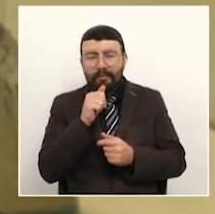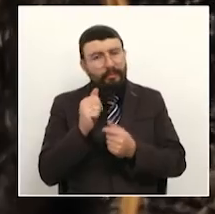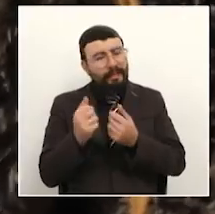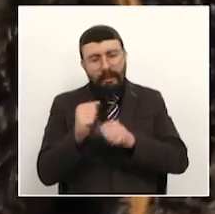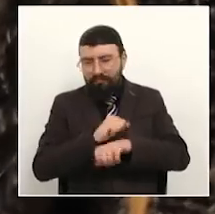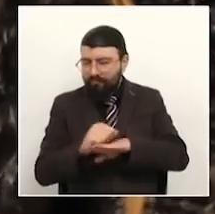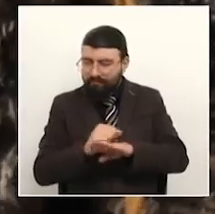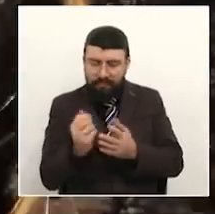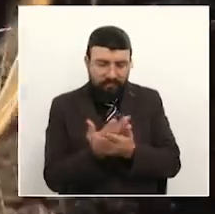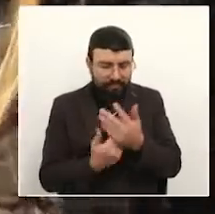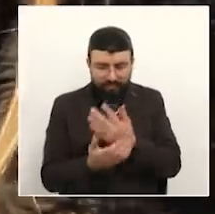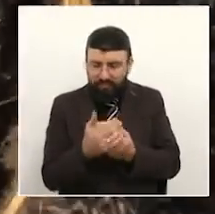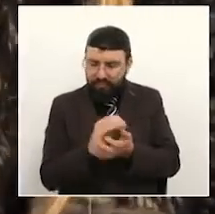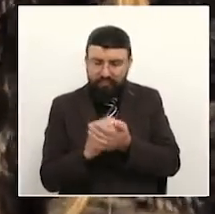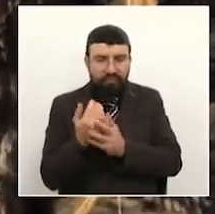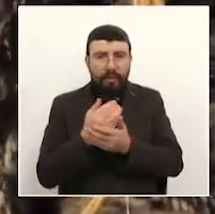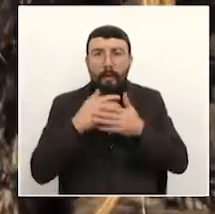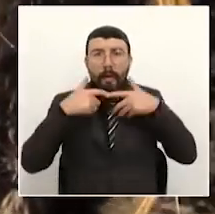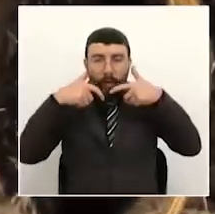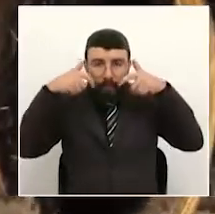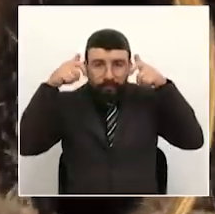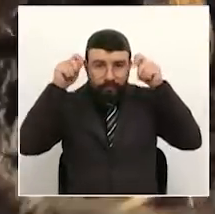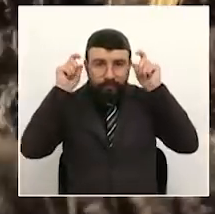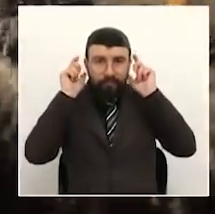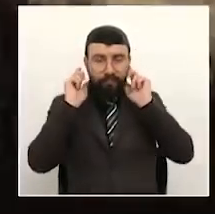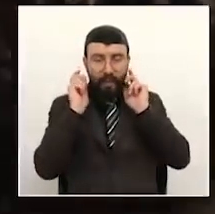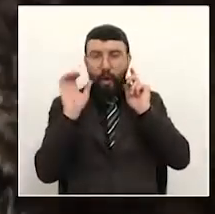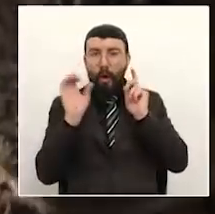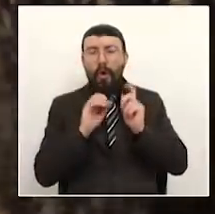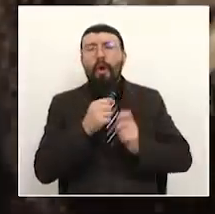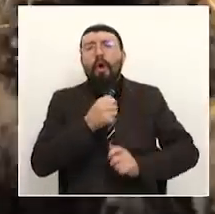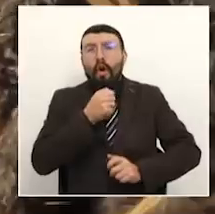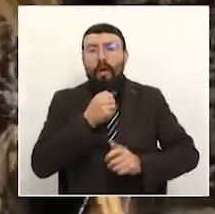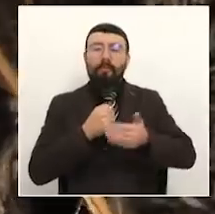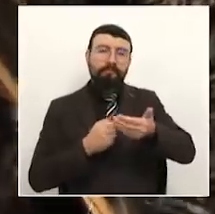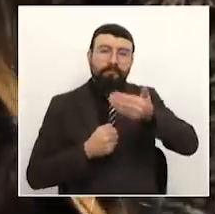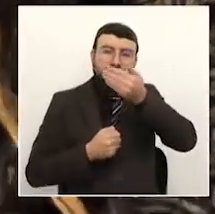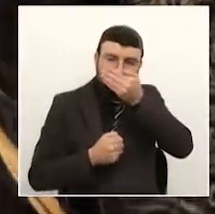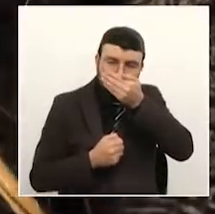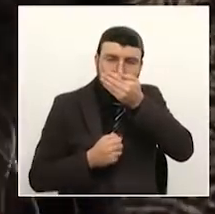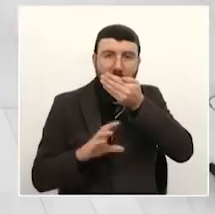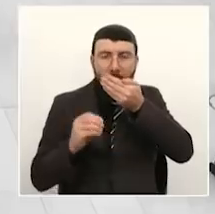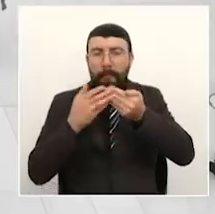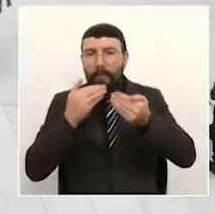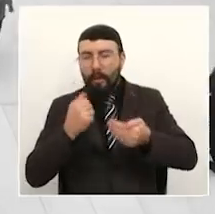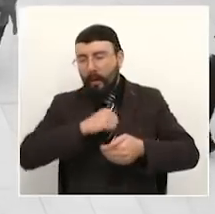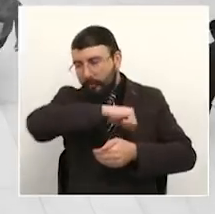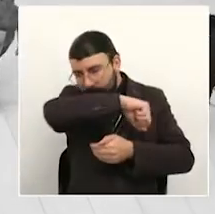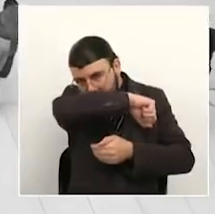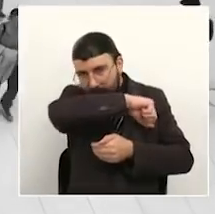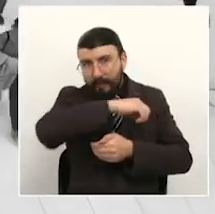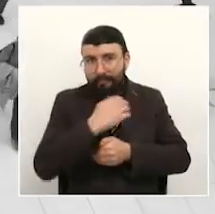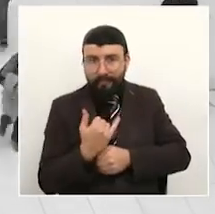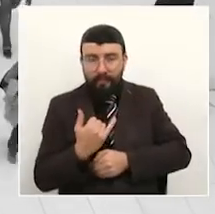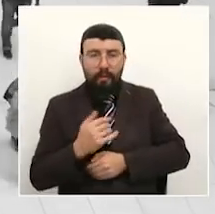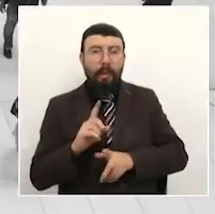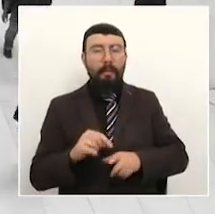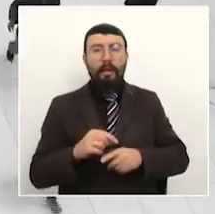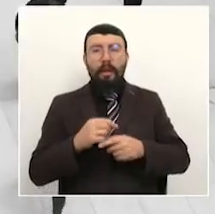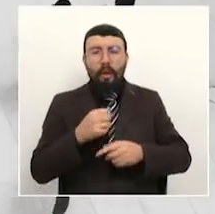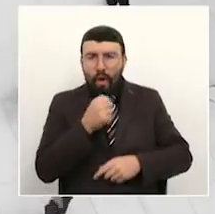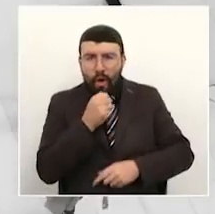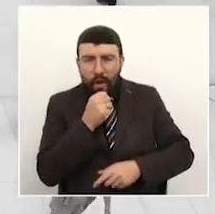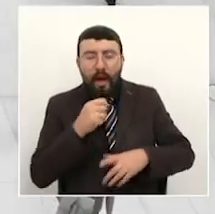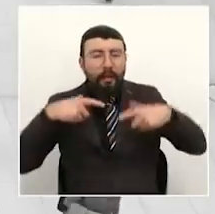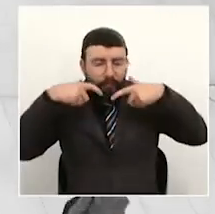jabón cubrir la boca y nariz con un pañuelo desechable o papel quien hico al toser o estornudar usar tapabocas cuando se tenga tos